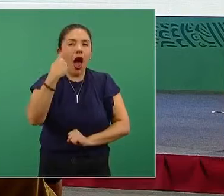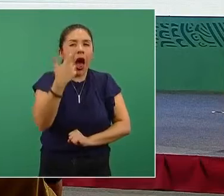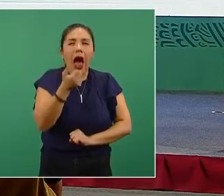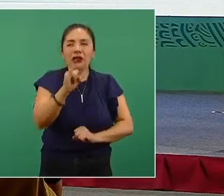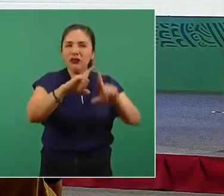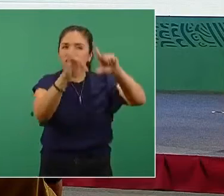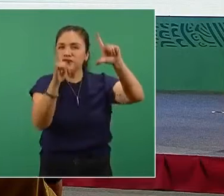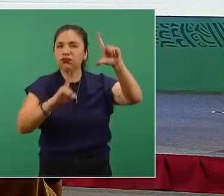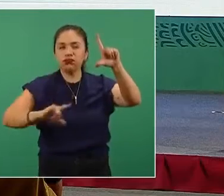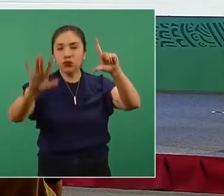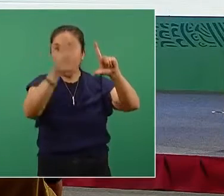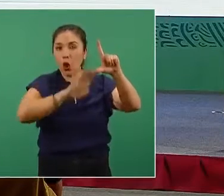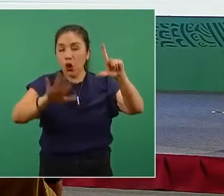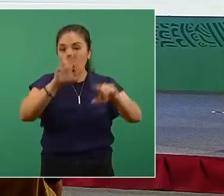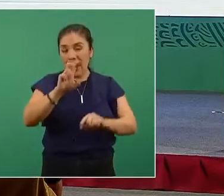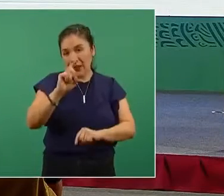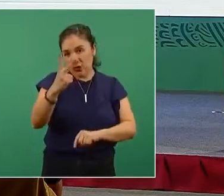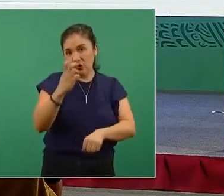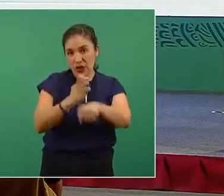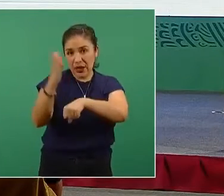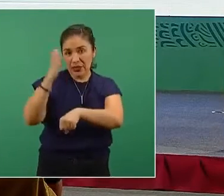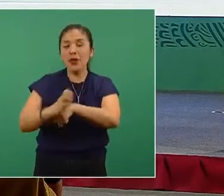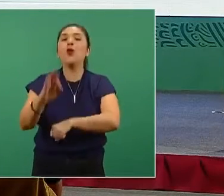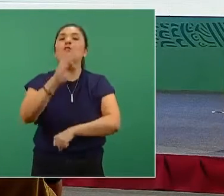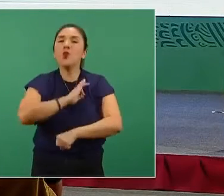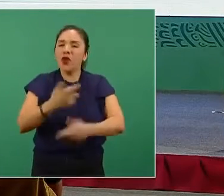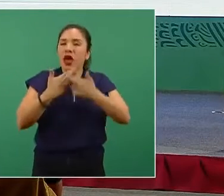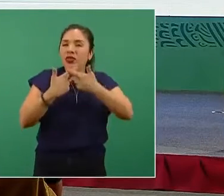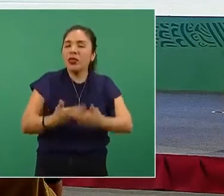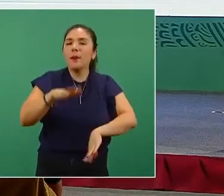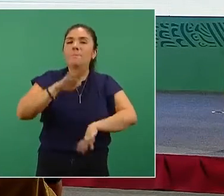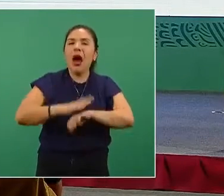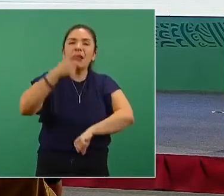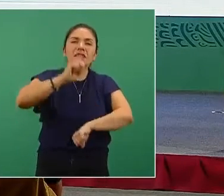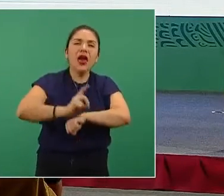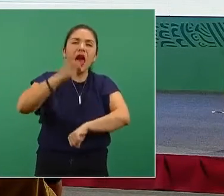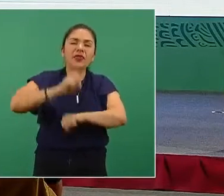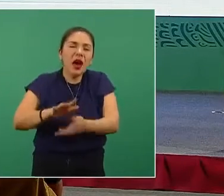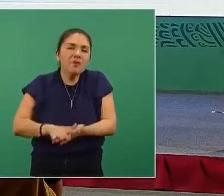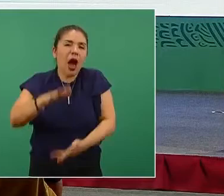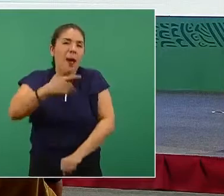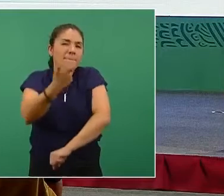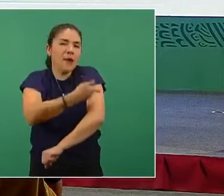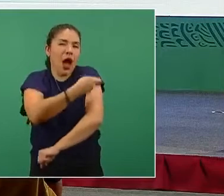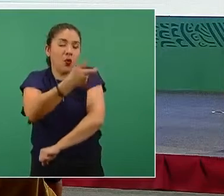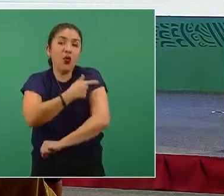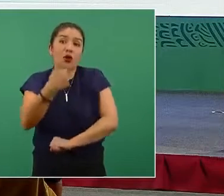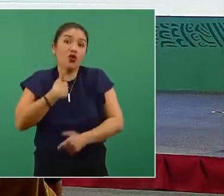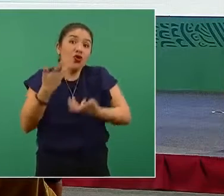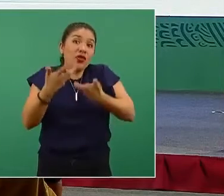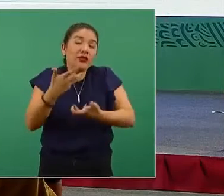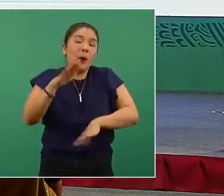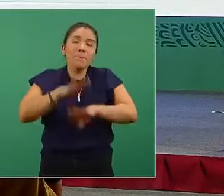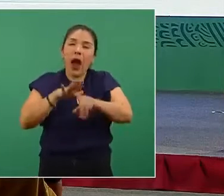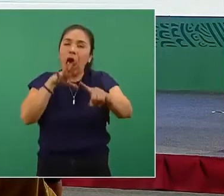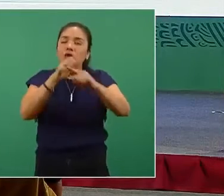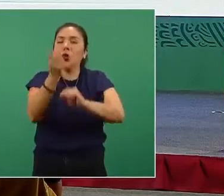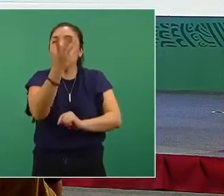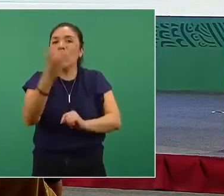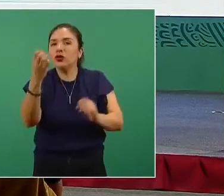federativas, y entonces vamos a poder tener rendimientos diarios mucho mayores. Nuestra aspiración es llegar a